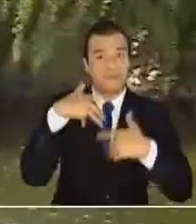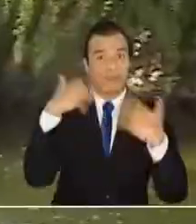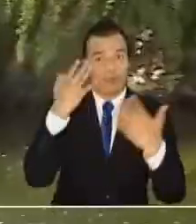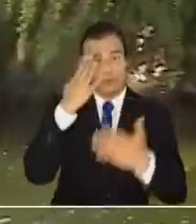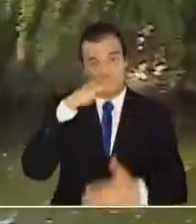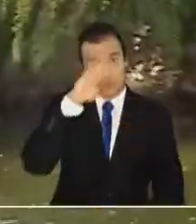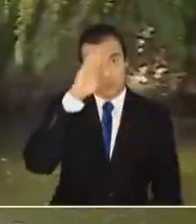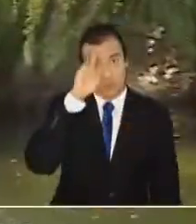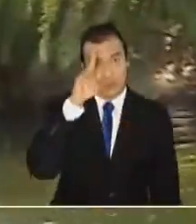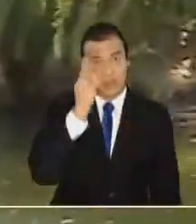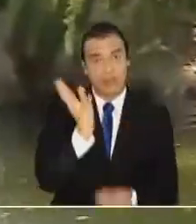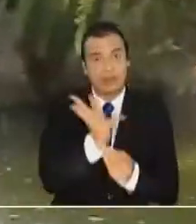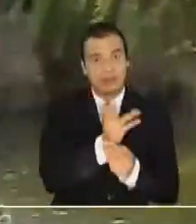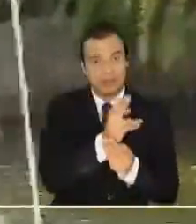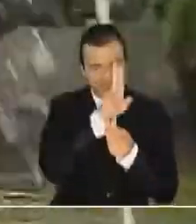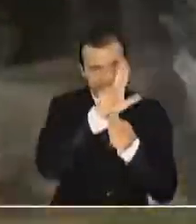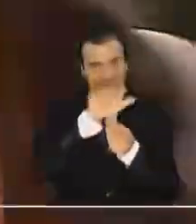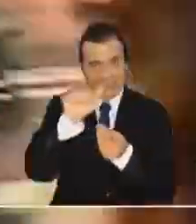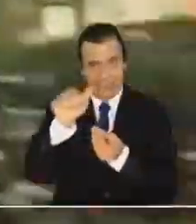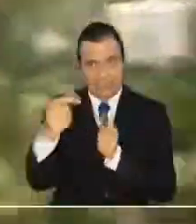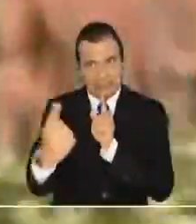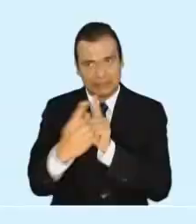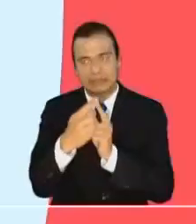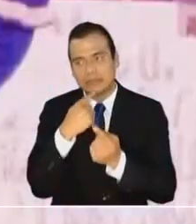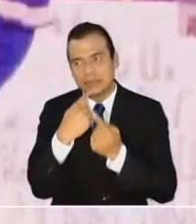legado al Museo Planeta Salsa.